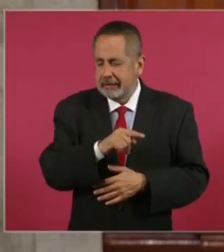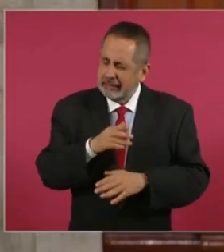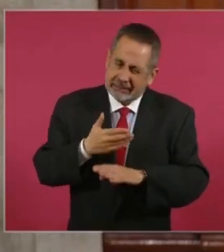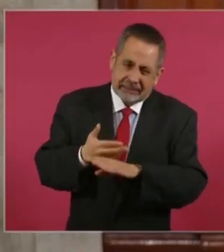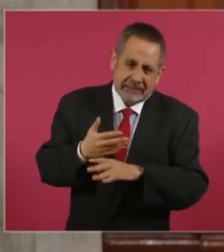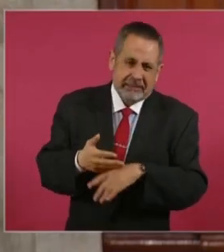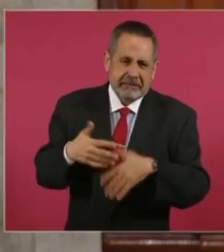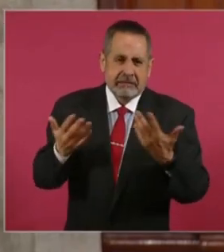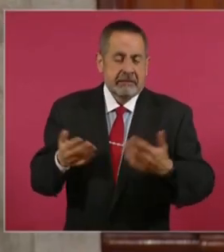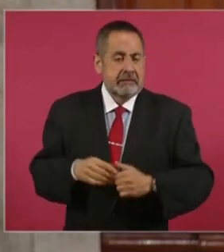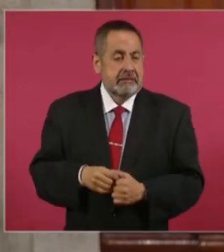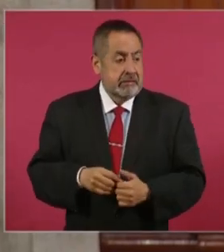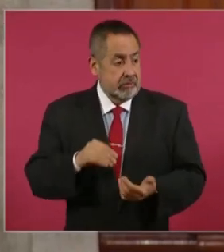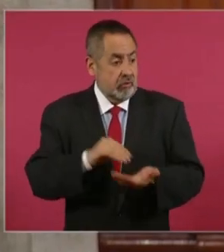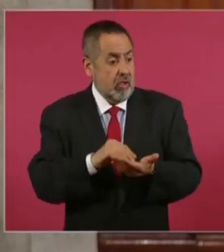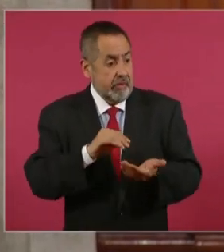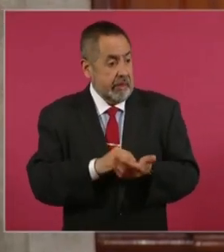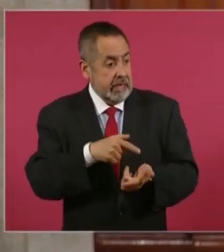Y ahí están,